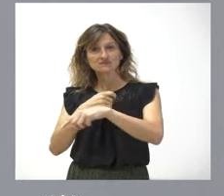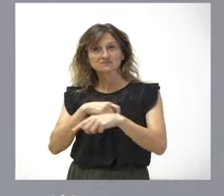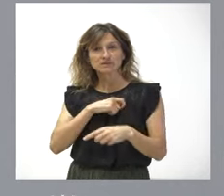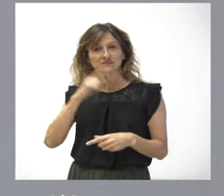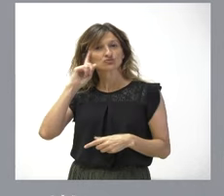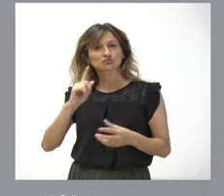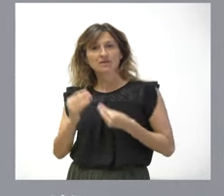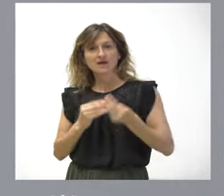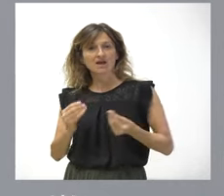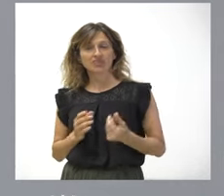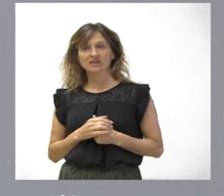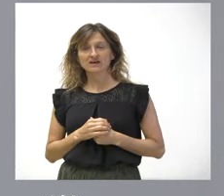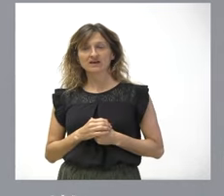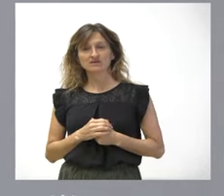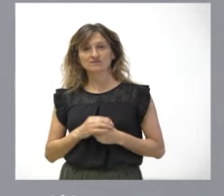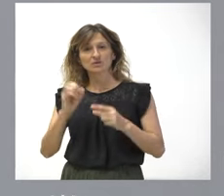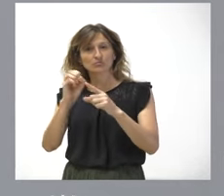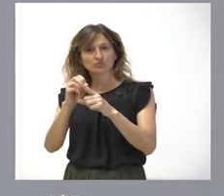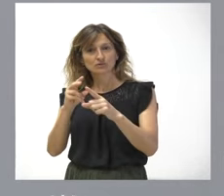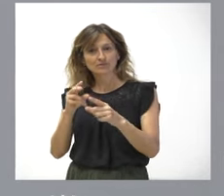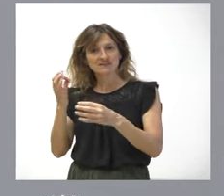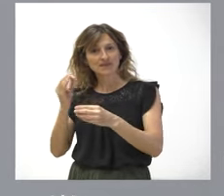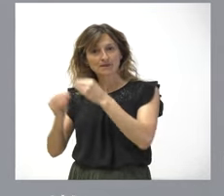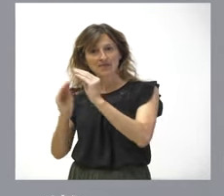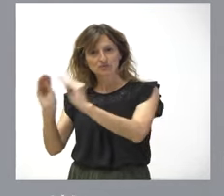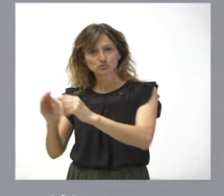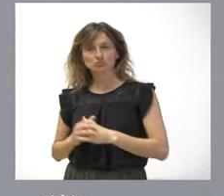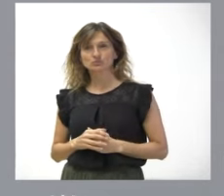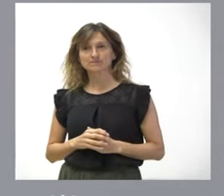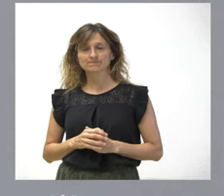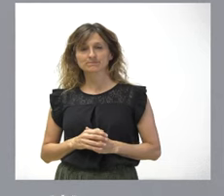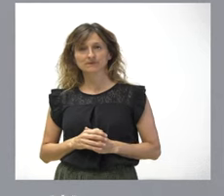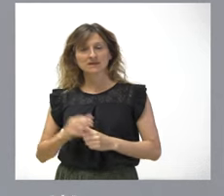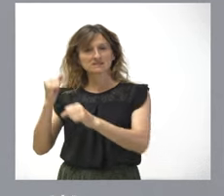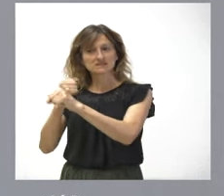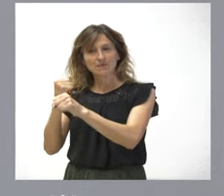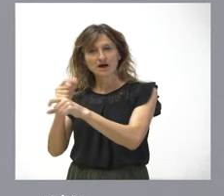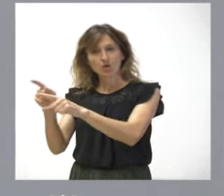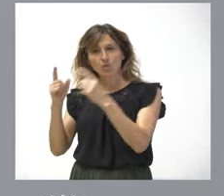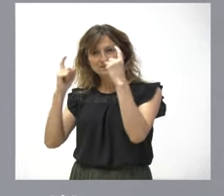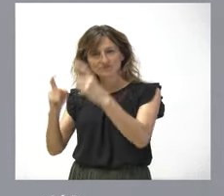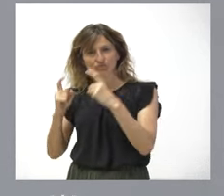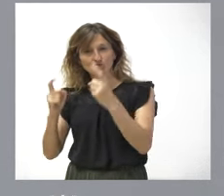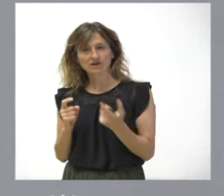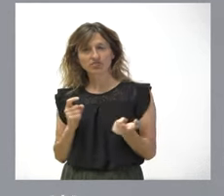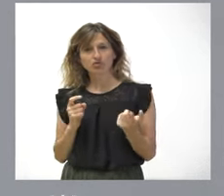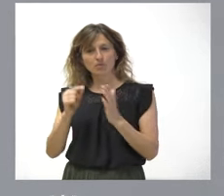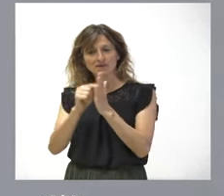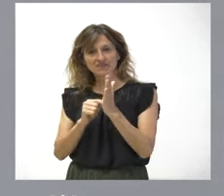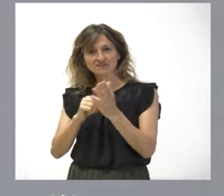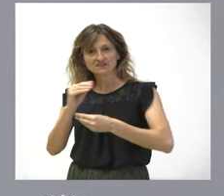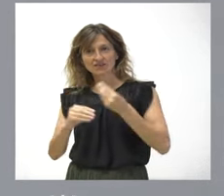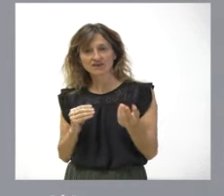este asunto desde la perspectiva que tendría que abordarse que es del trabajo del esfuerzo de la toma en medidas y de las